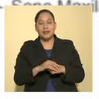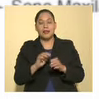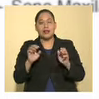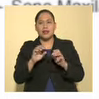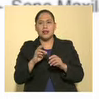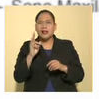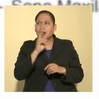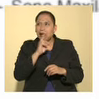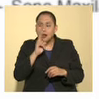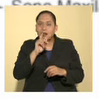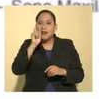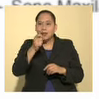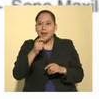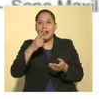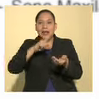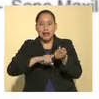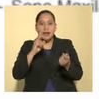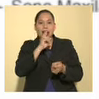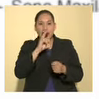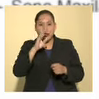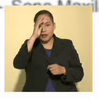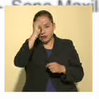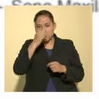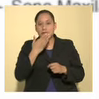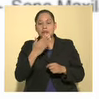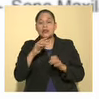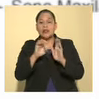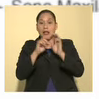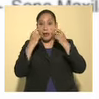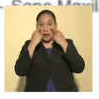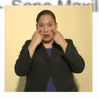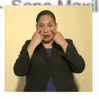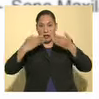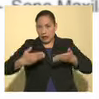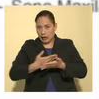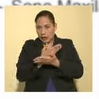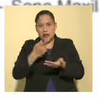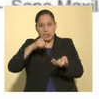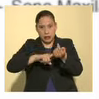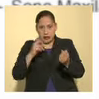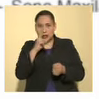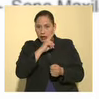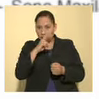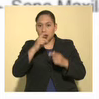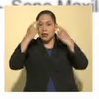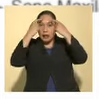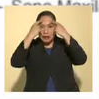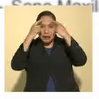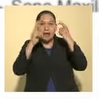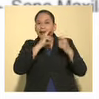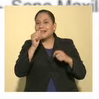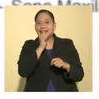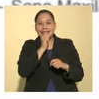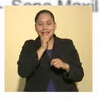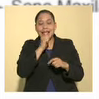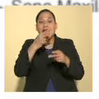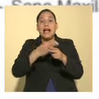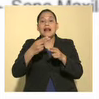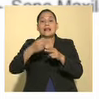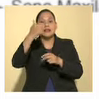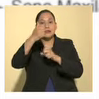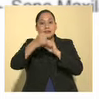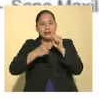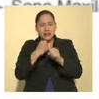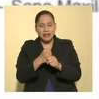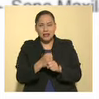con airear? Se llenan de aire. Ah, de aire, ok. Sí. Entonces, conforme van pasando las diferentes etapas de la